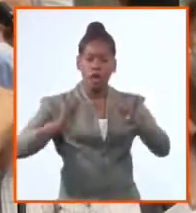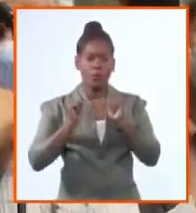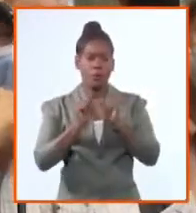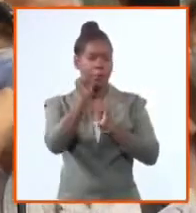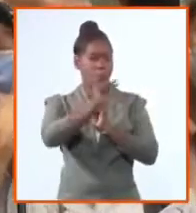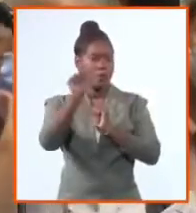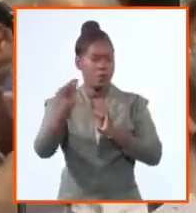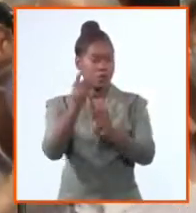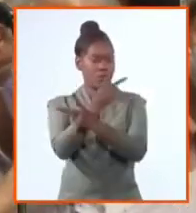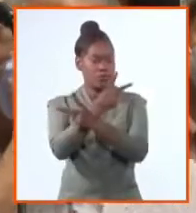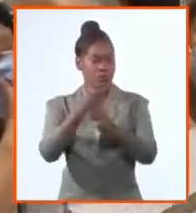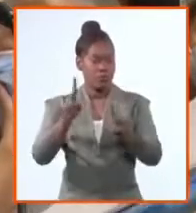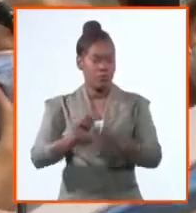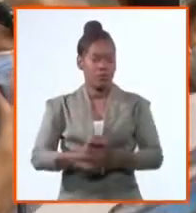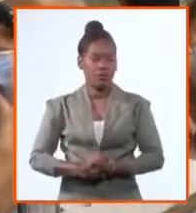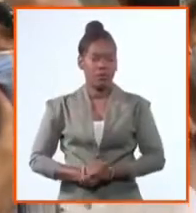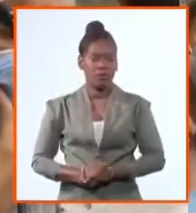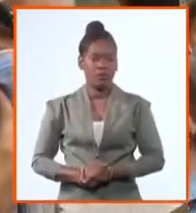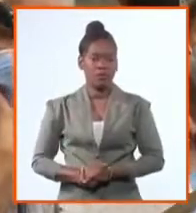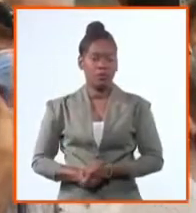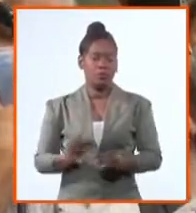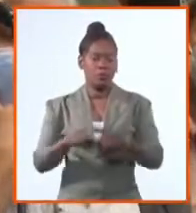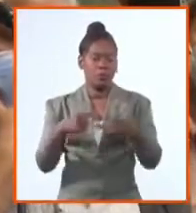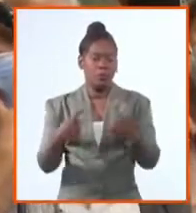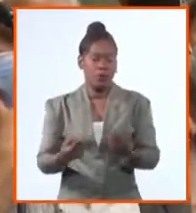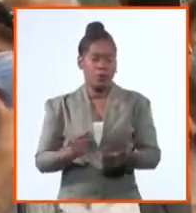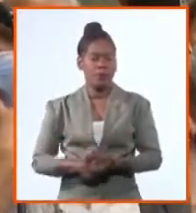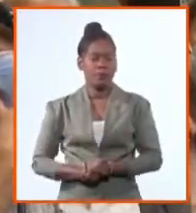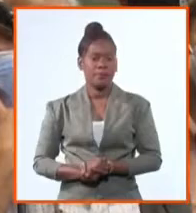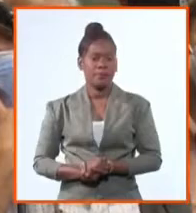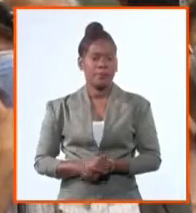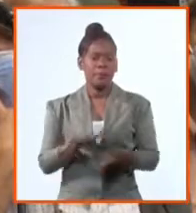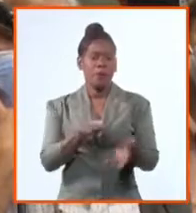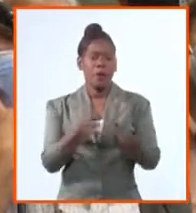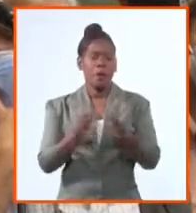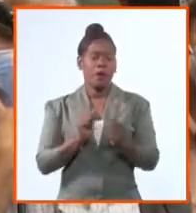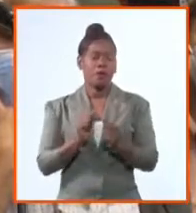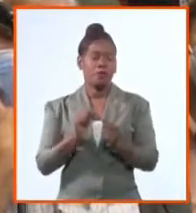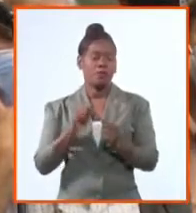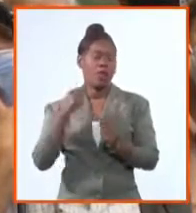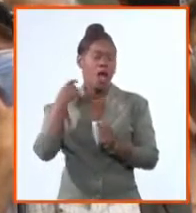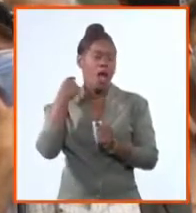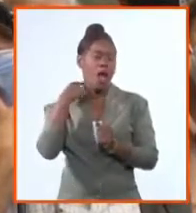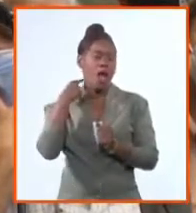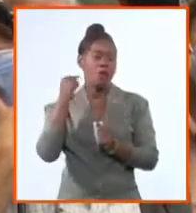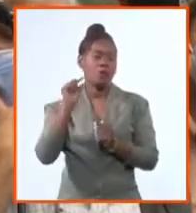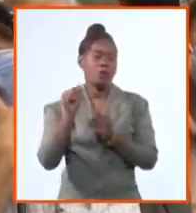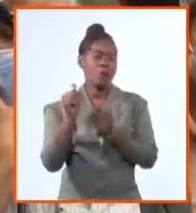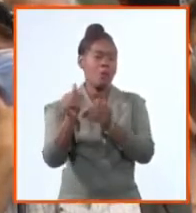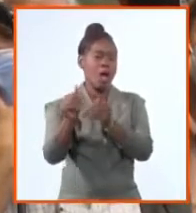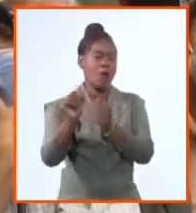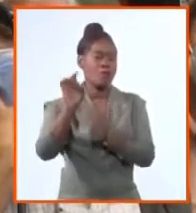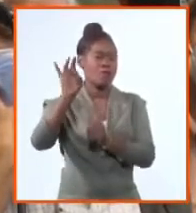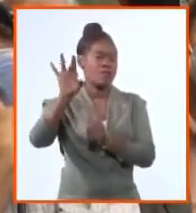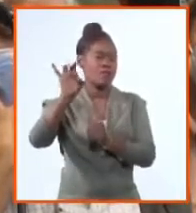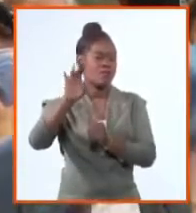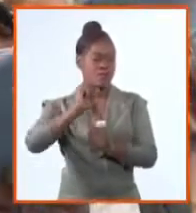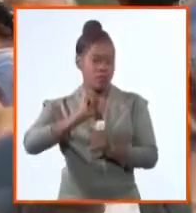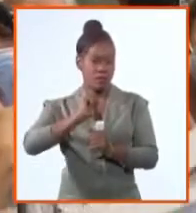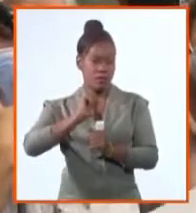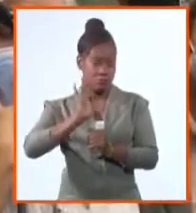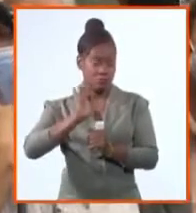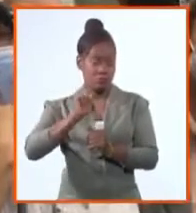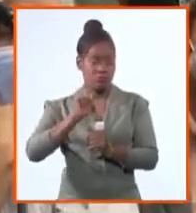profesionales. Porque a la vuelta de 10 o 15 años, la población que ingrese a la primaria, a la